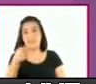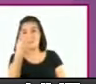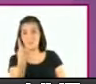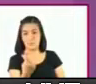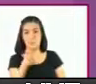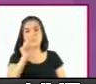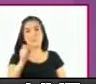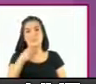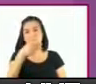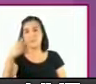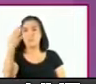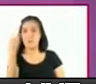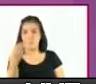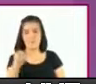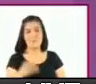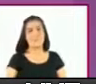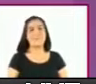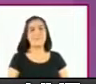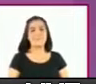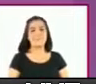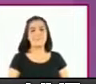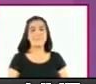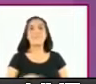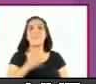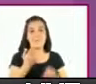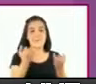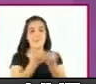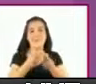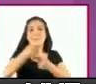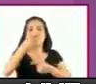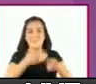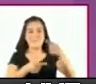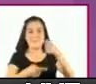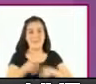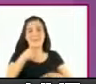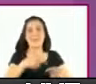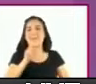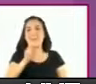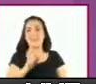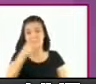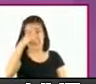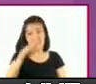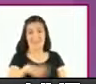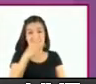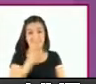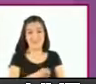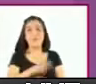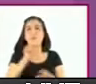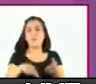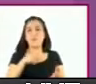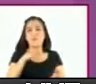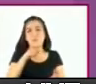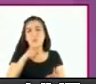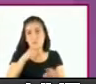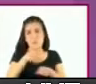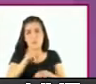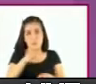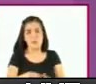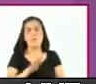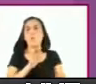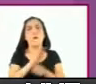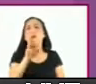1 igual a 9. Si continuamos así, para el quinto término, ¿qué resultado